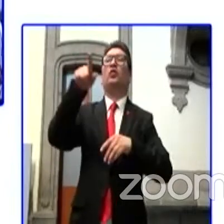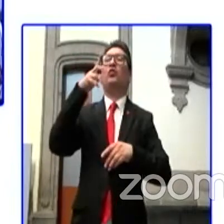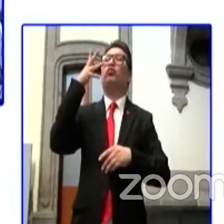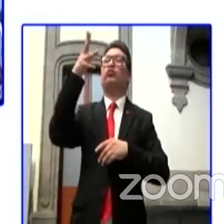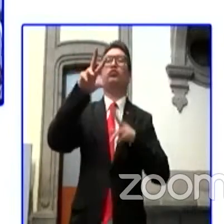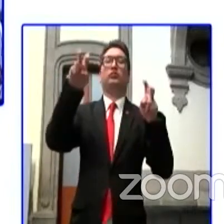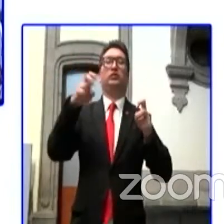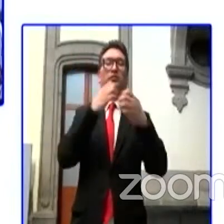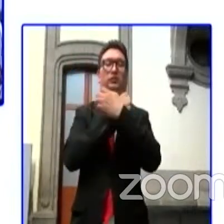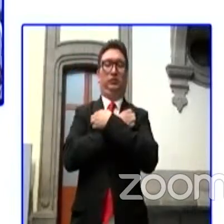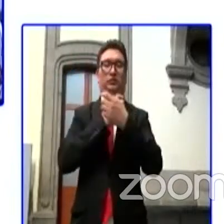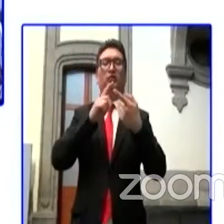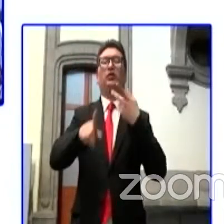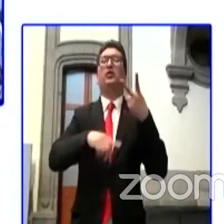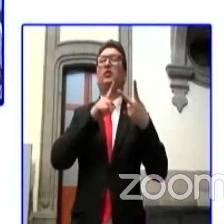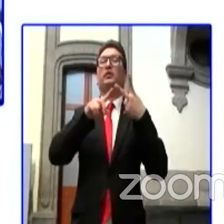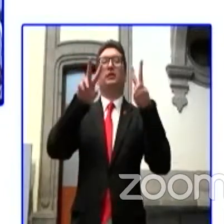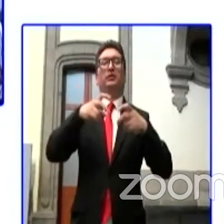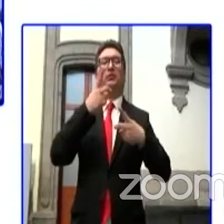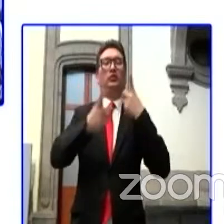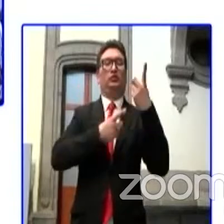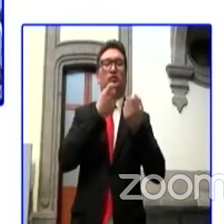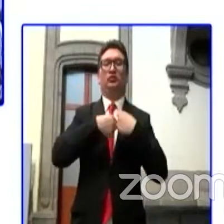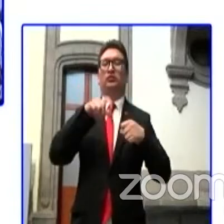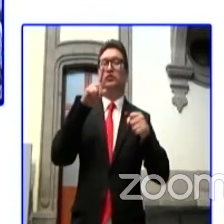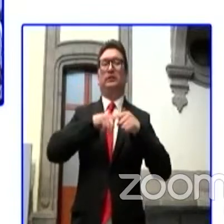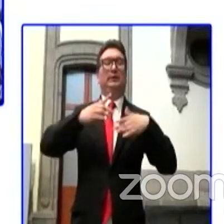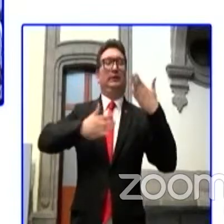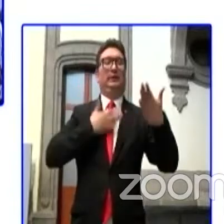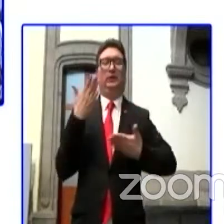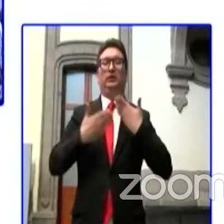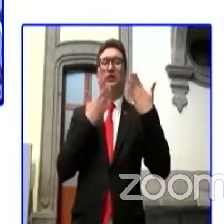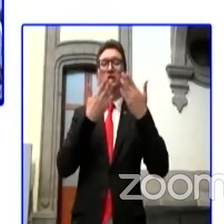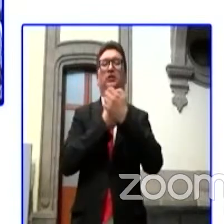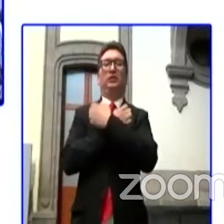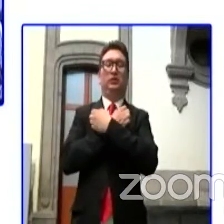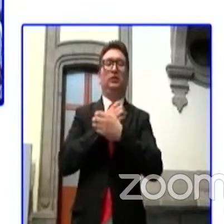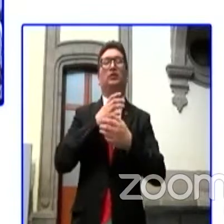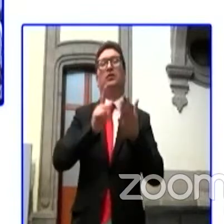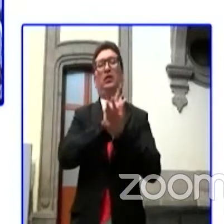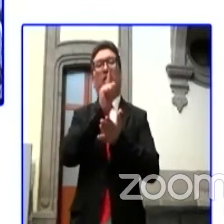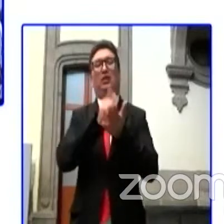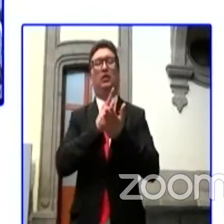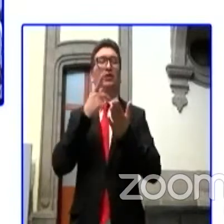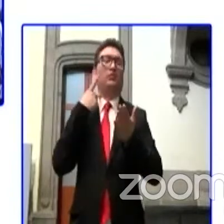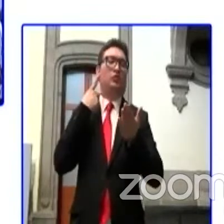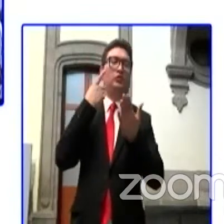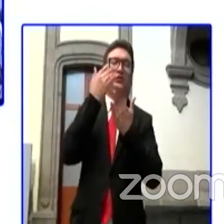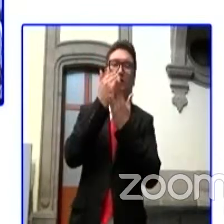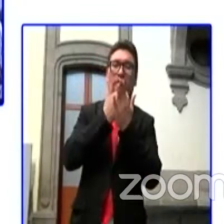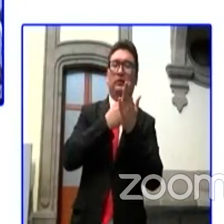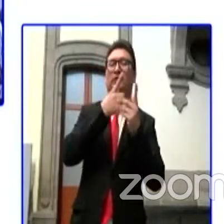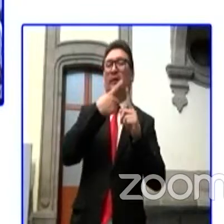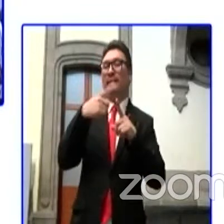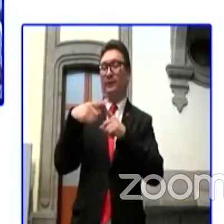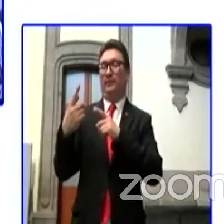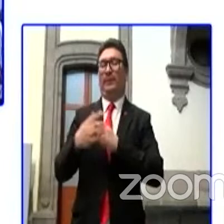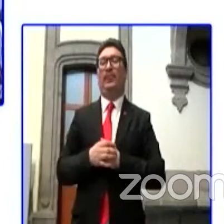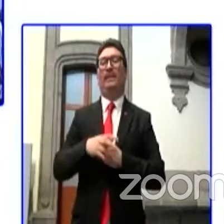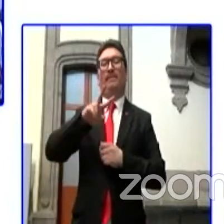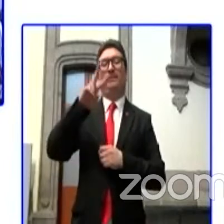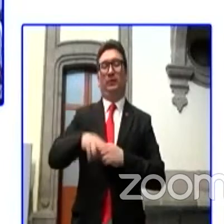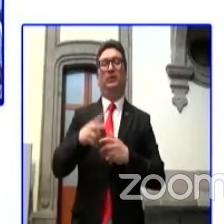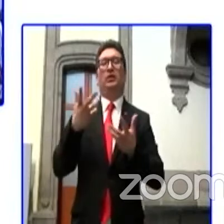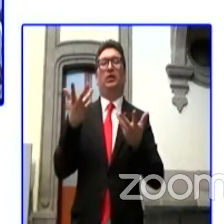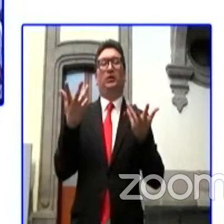educativo, te ves en el tema deportivo, social, recreativo, educativo, legislativo. Estamos haciendo cosas en verdad muy